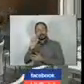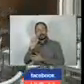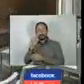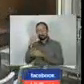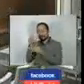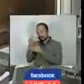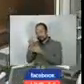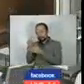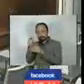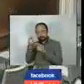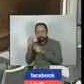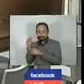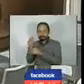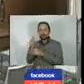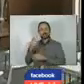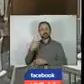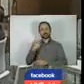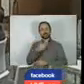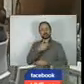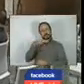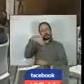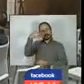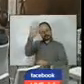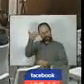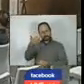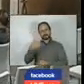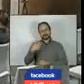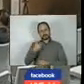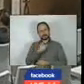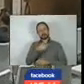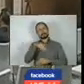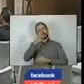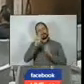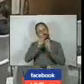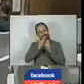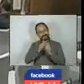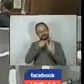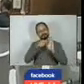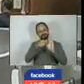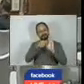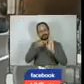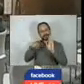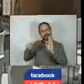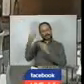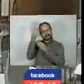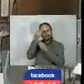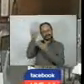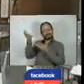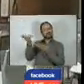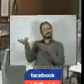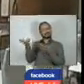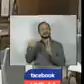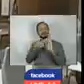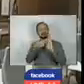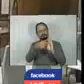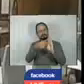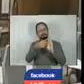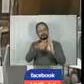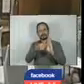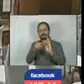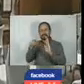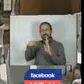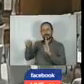cobertura. Nosotros en las próximas ediciones vamos a tener más detalles sobre estas declaraciones y específicamente cuáles han sido las